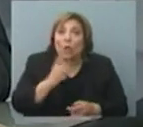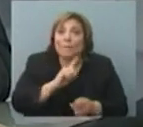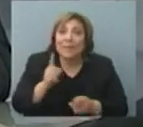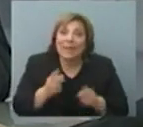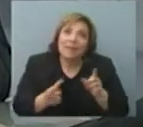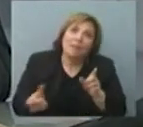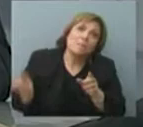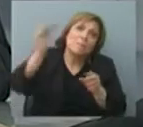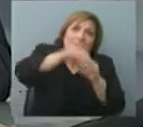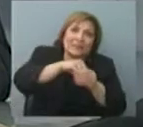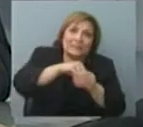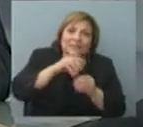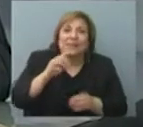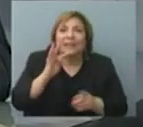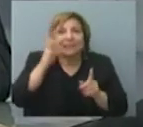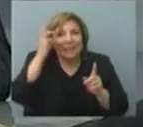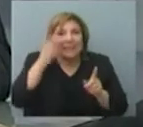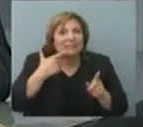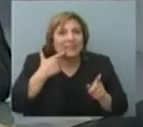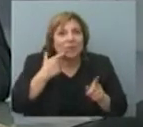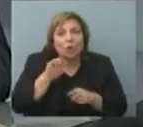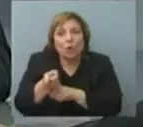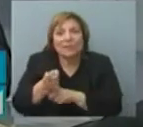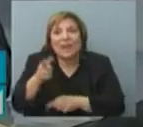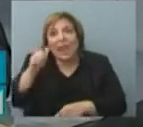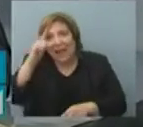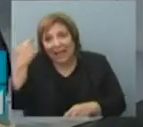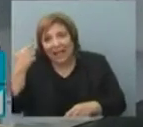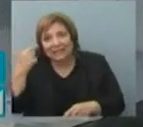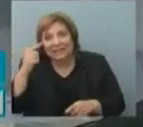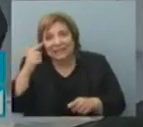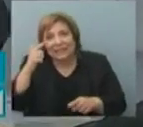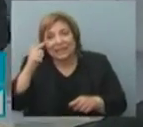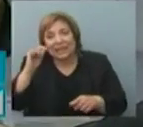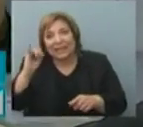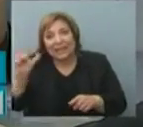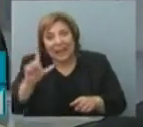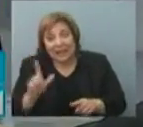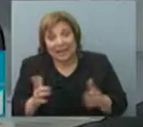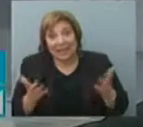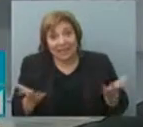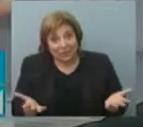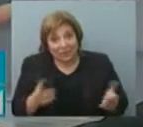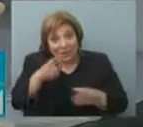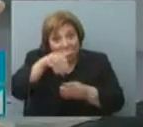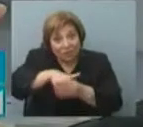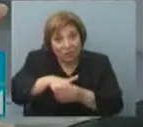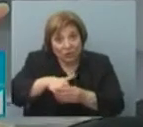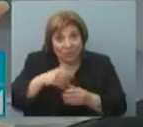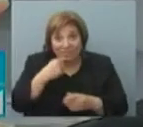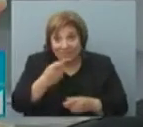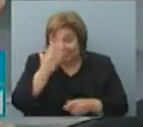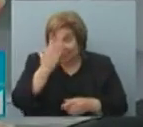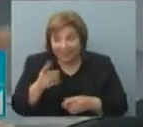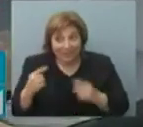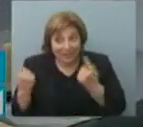la diferencia de la Fórmula tabares en di contra de la calle Larrañaga por lo tanto aquel votante que votó al frente